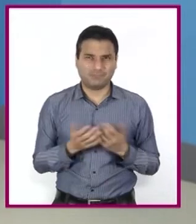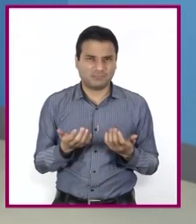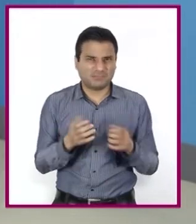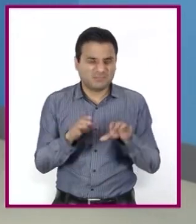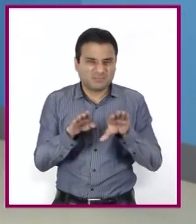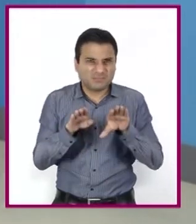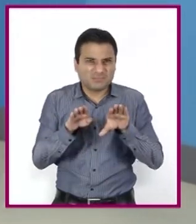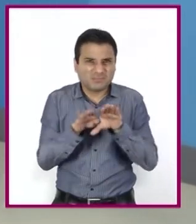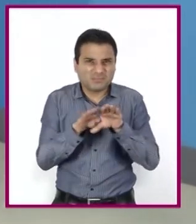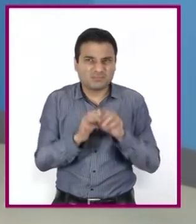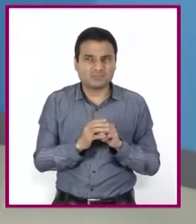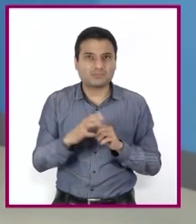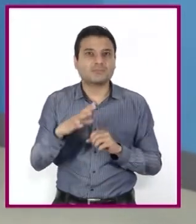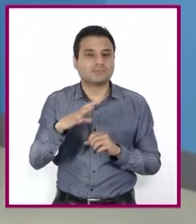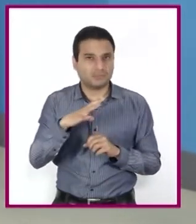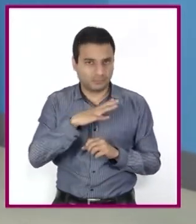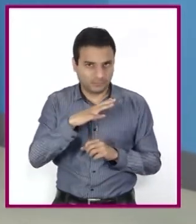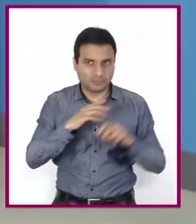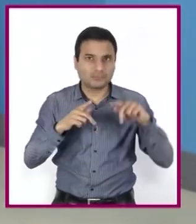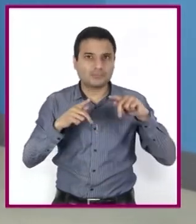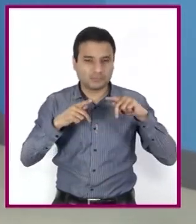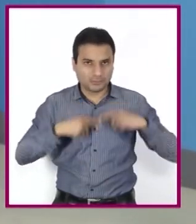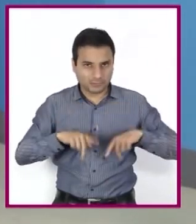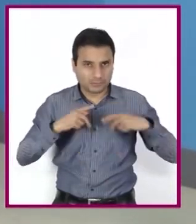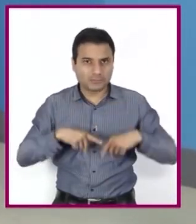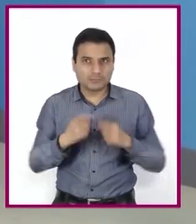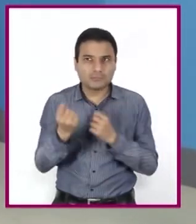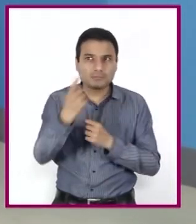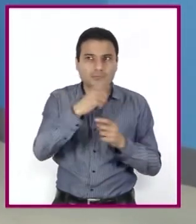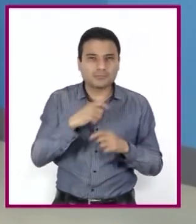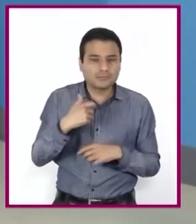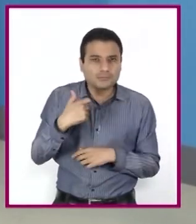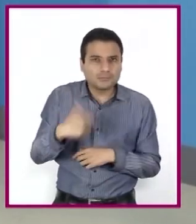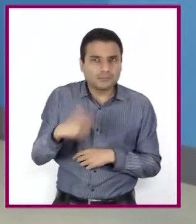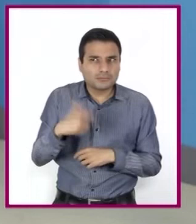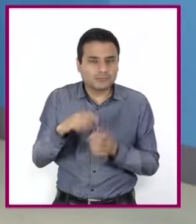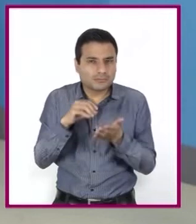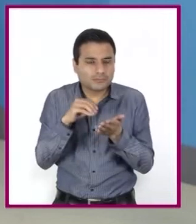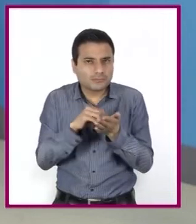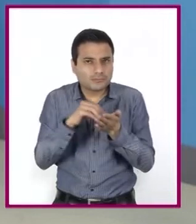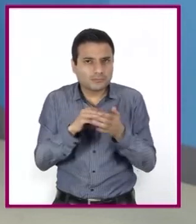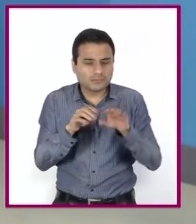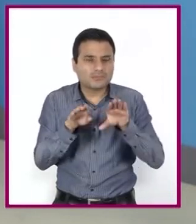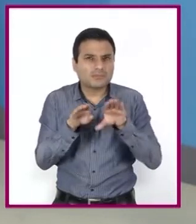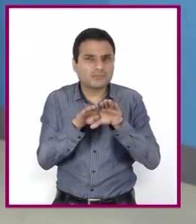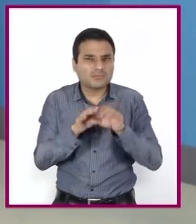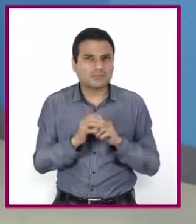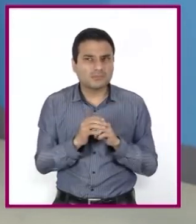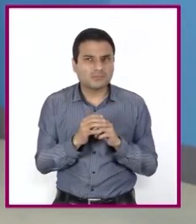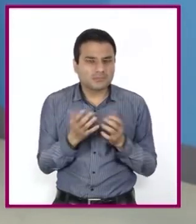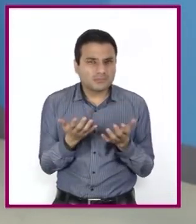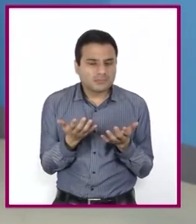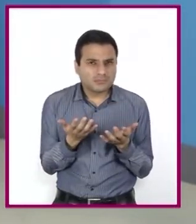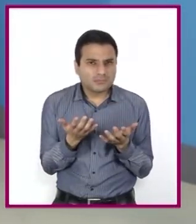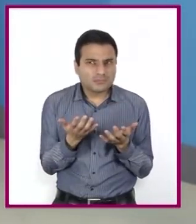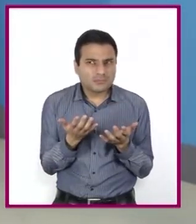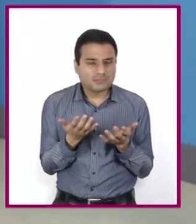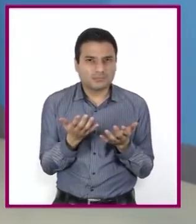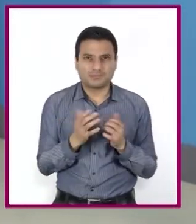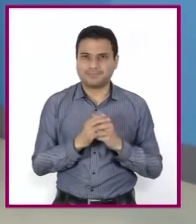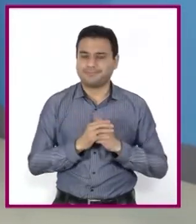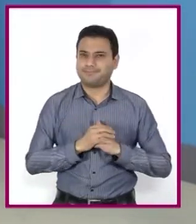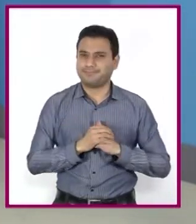en medio de tanta pobreza. E incluso, más duro resultaba el aparente vínculo natural entre